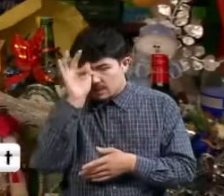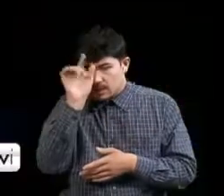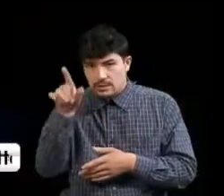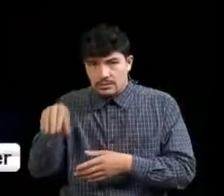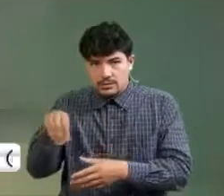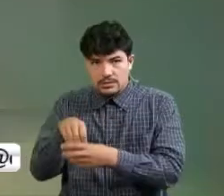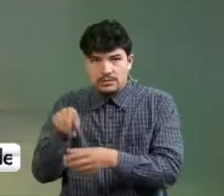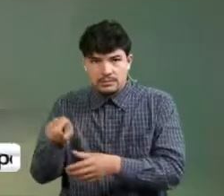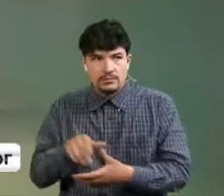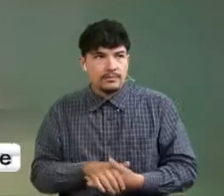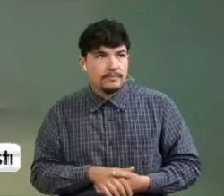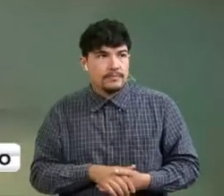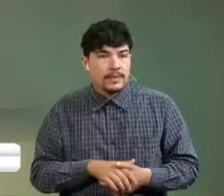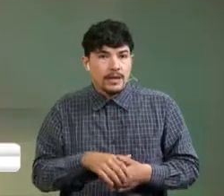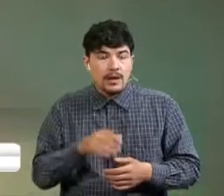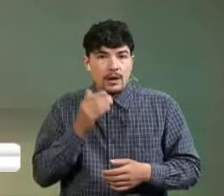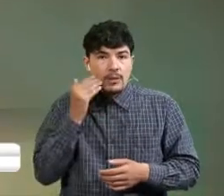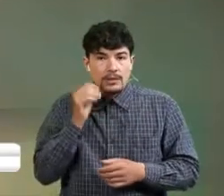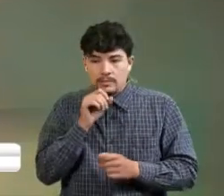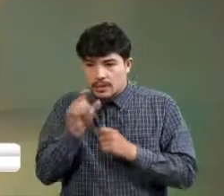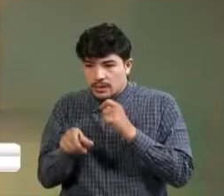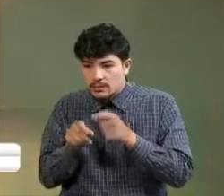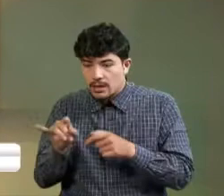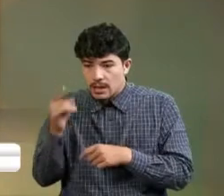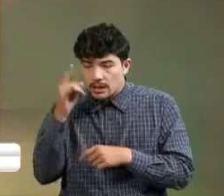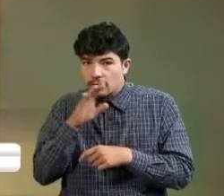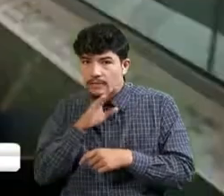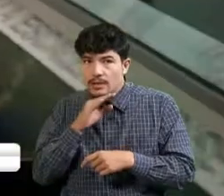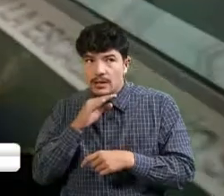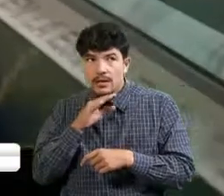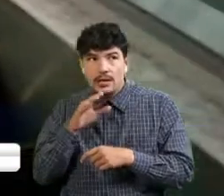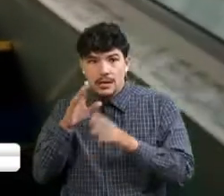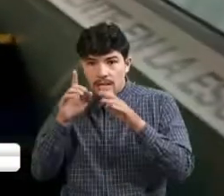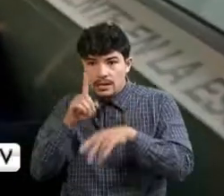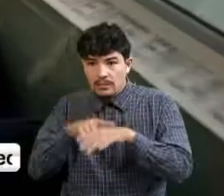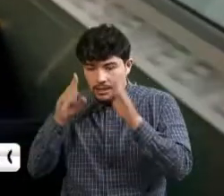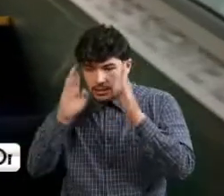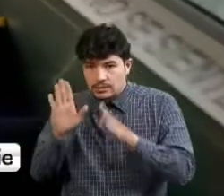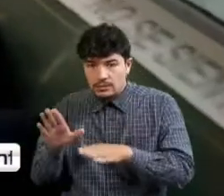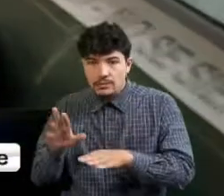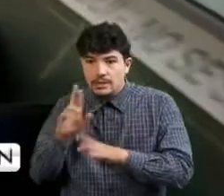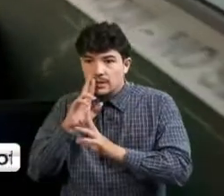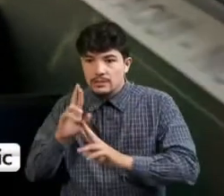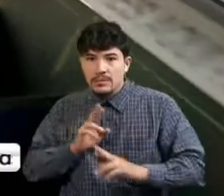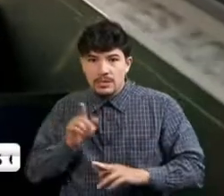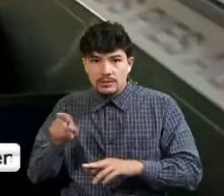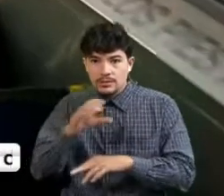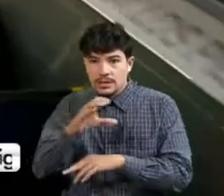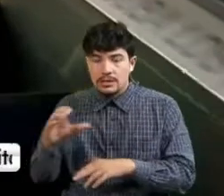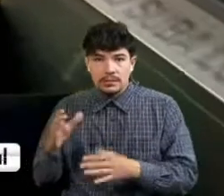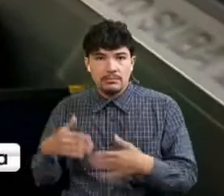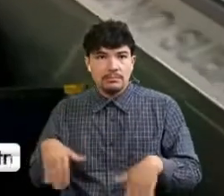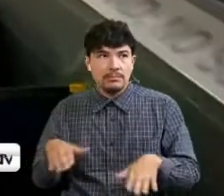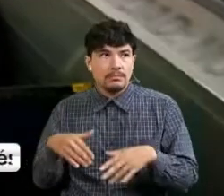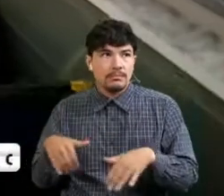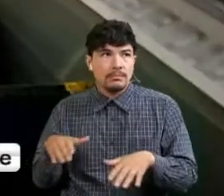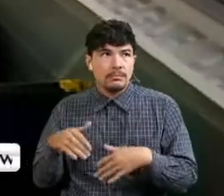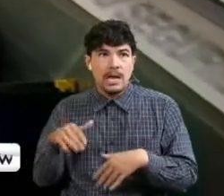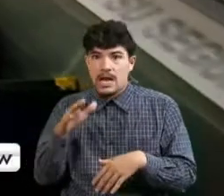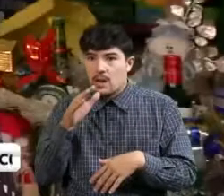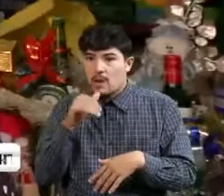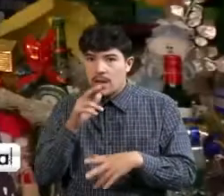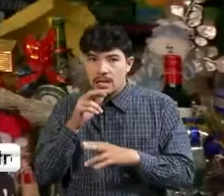hospitalizada al momento de indagar por la existencia de una enfermería y el tiempo de atención la respuesta por parte del centro comercial los dejó